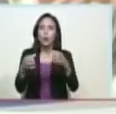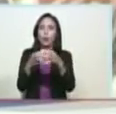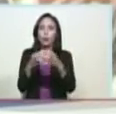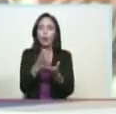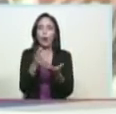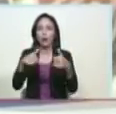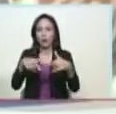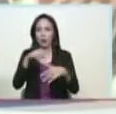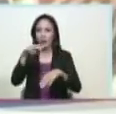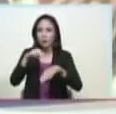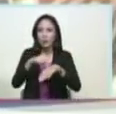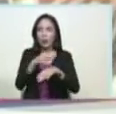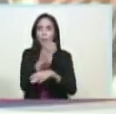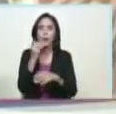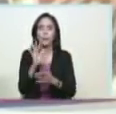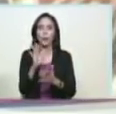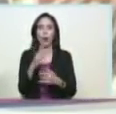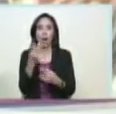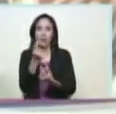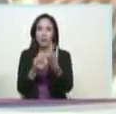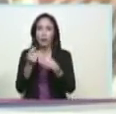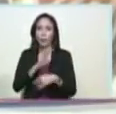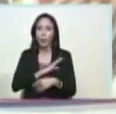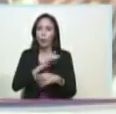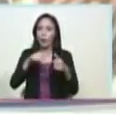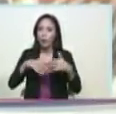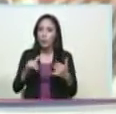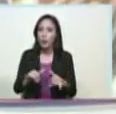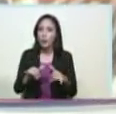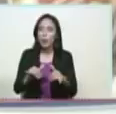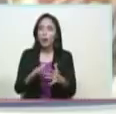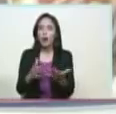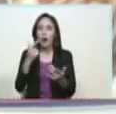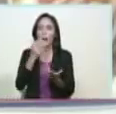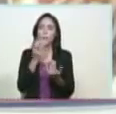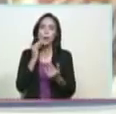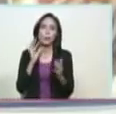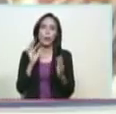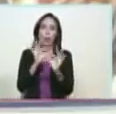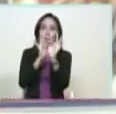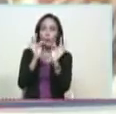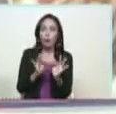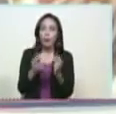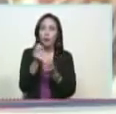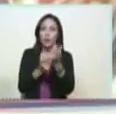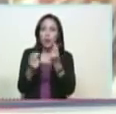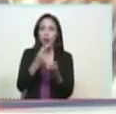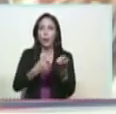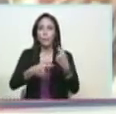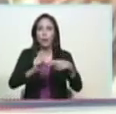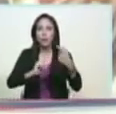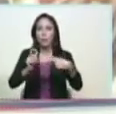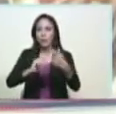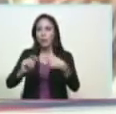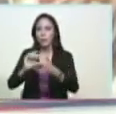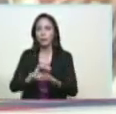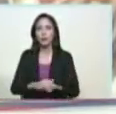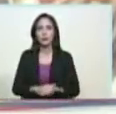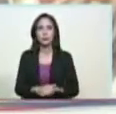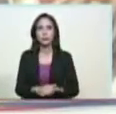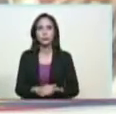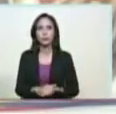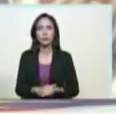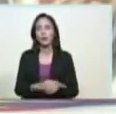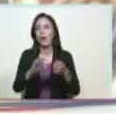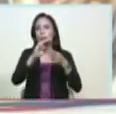con divisas propias pueda hacerse de bienes de capital hacerse de maquinarias hacerse de